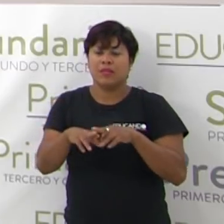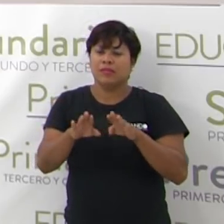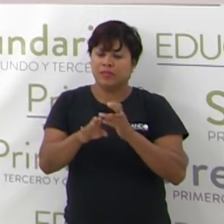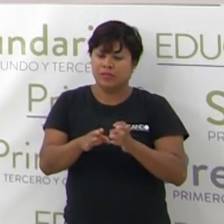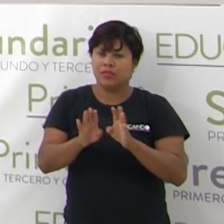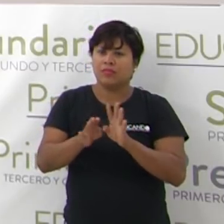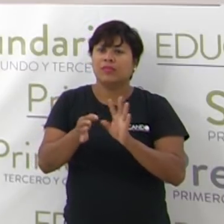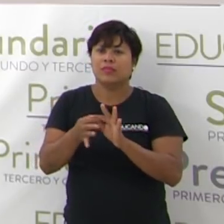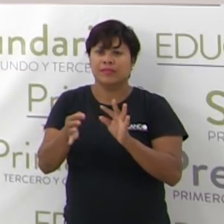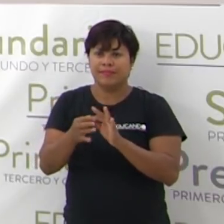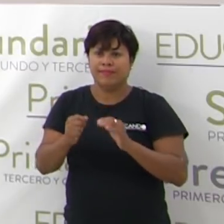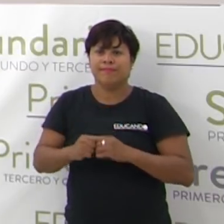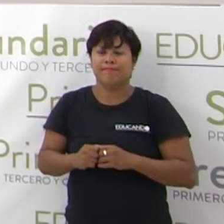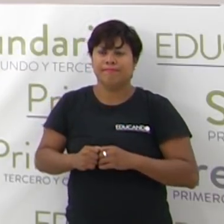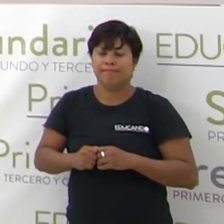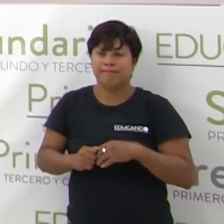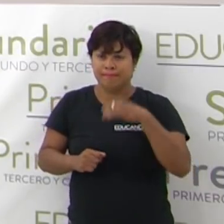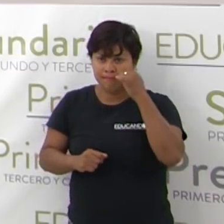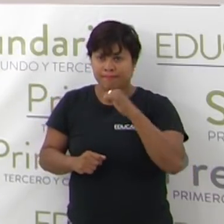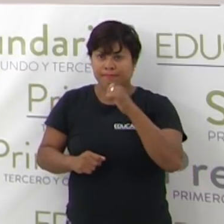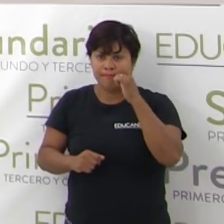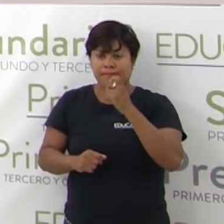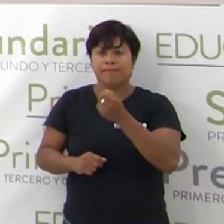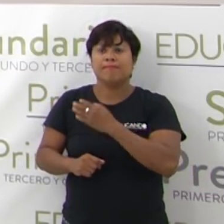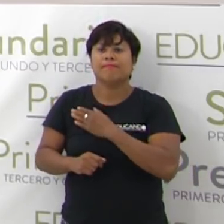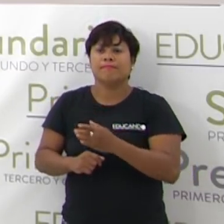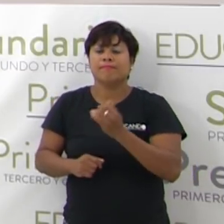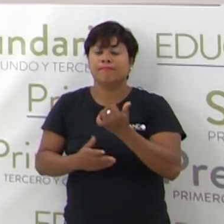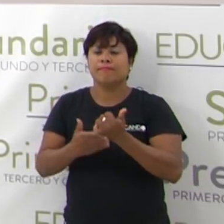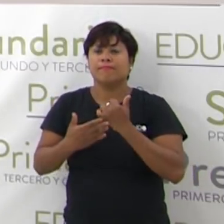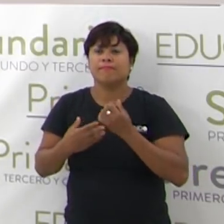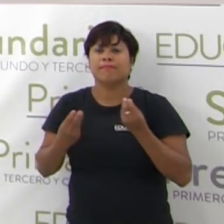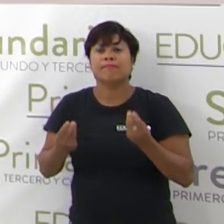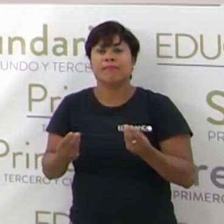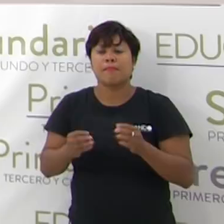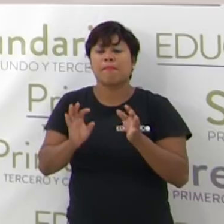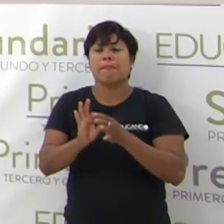narración. Siempre es bueno y nos ayuda mucho